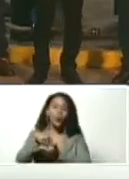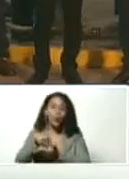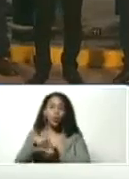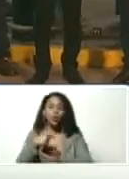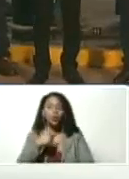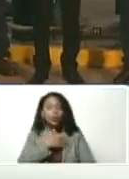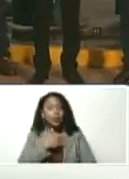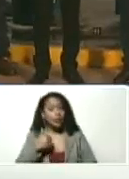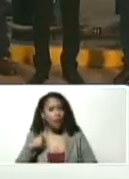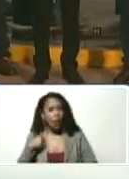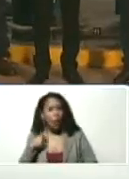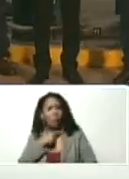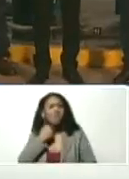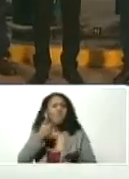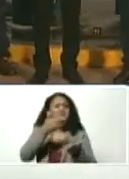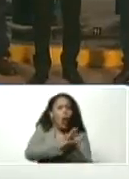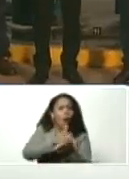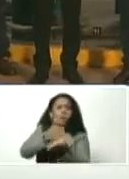Quisieron enterrarnos,